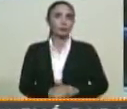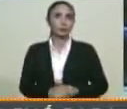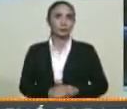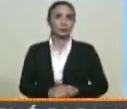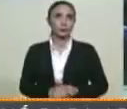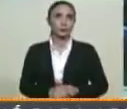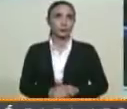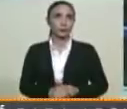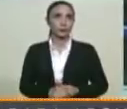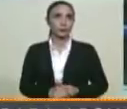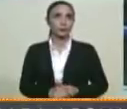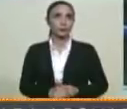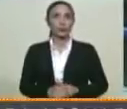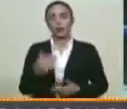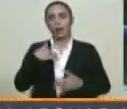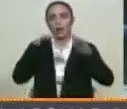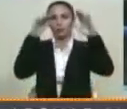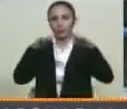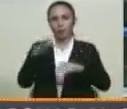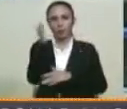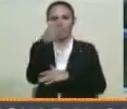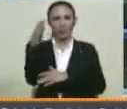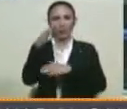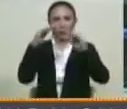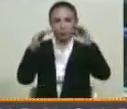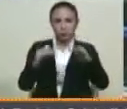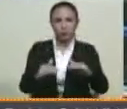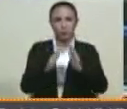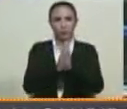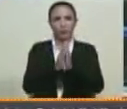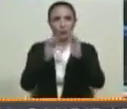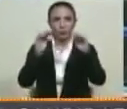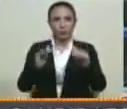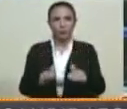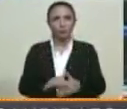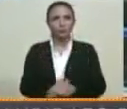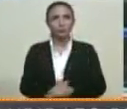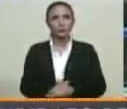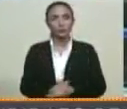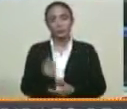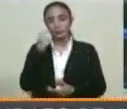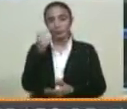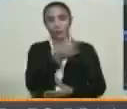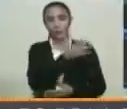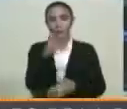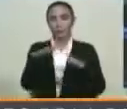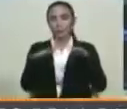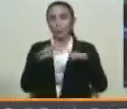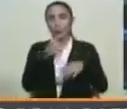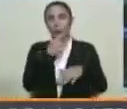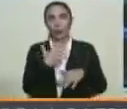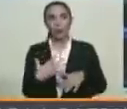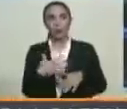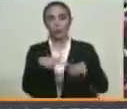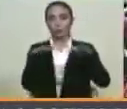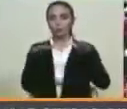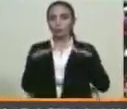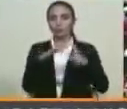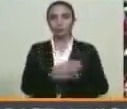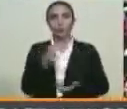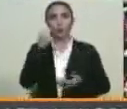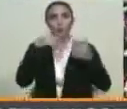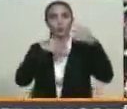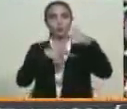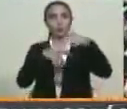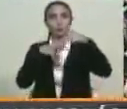Miren, vamos a bajar un poco todas las banderas, un minuto. Miren qué belleza se ve esta inmensa